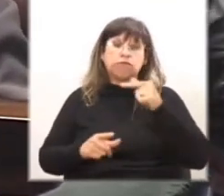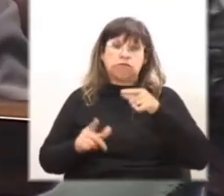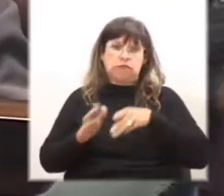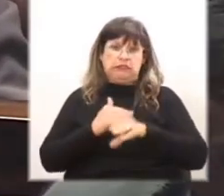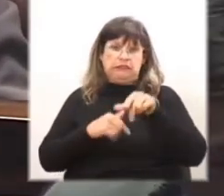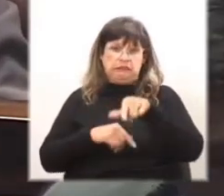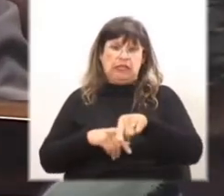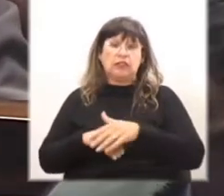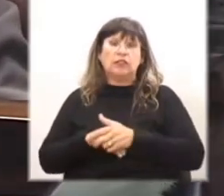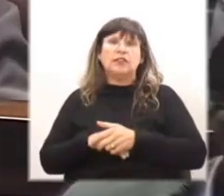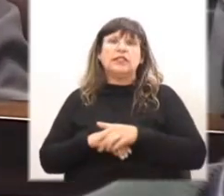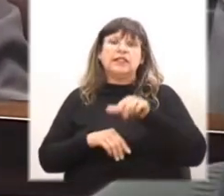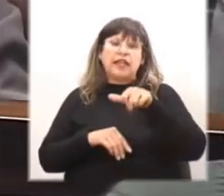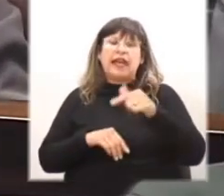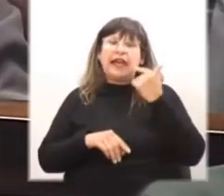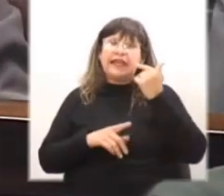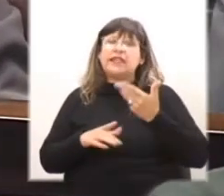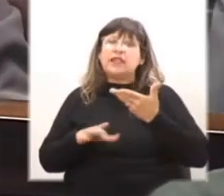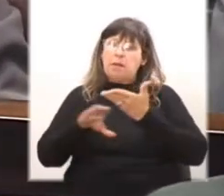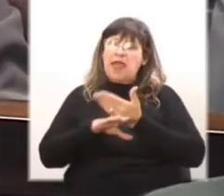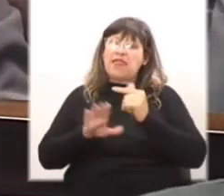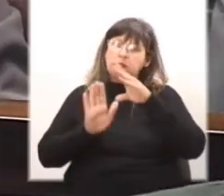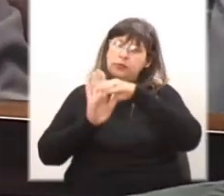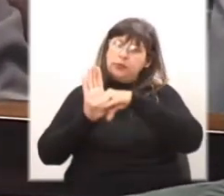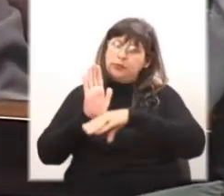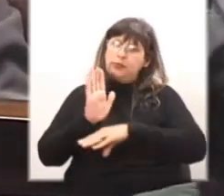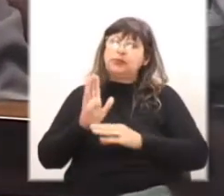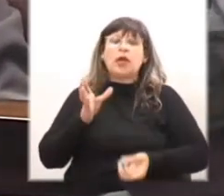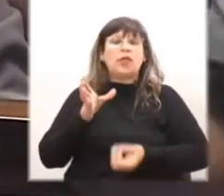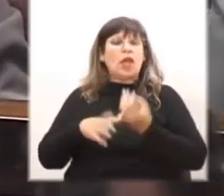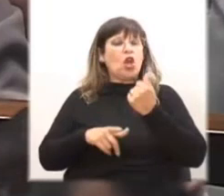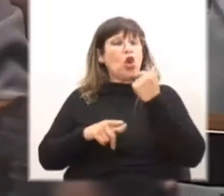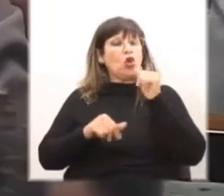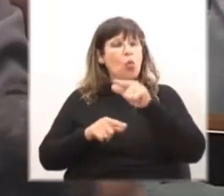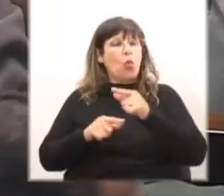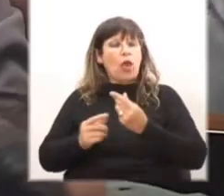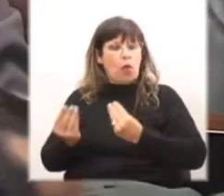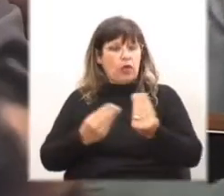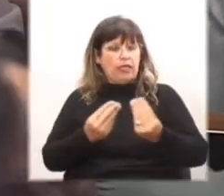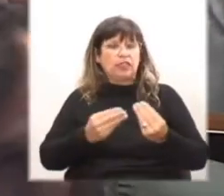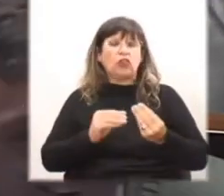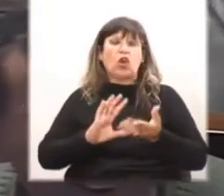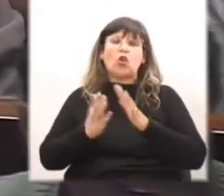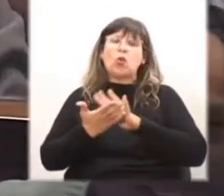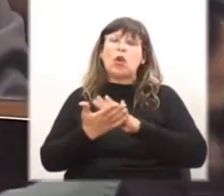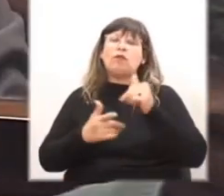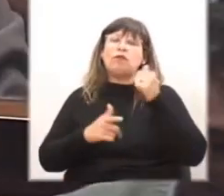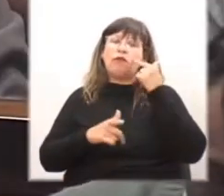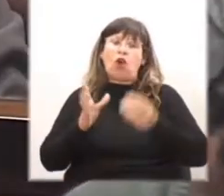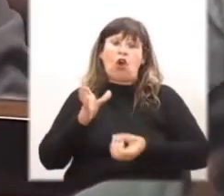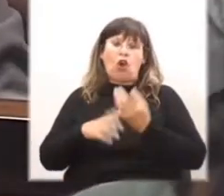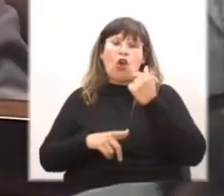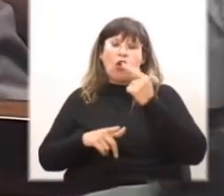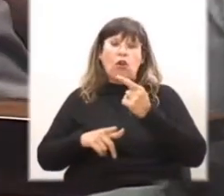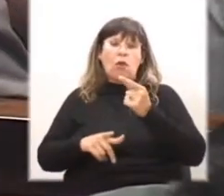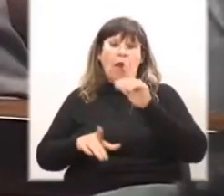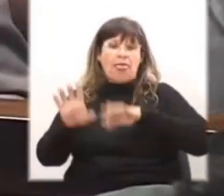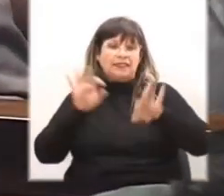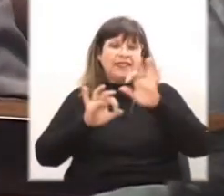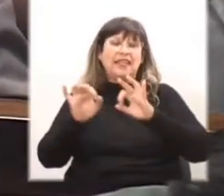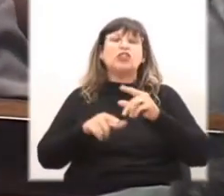Y acá pedimos que se nos proporcione la nómina de los nuevos ingresos con la modalidad de selección y el salario de cada uno de